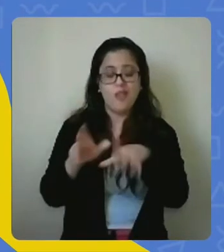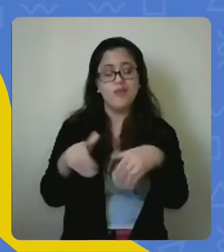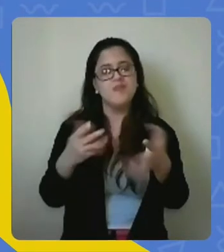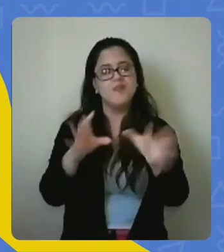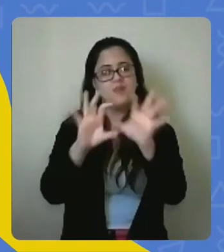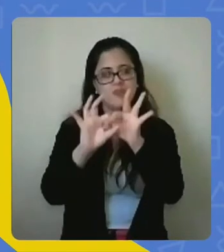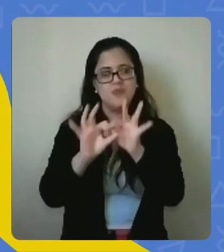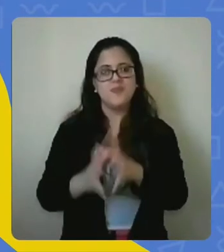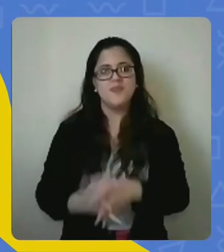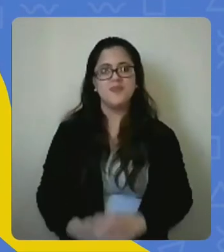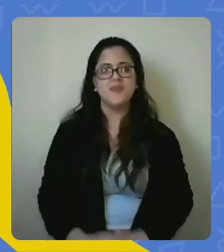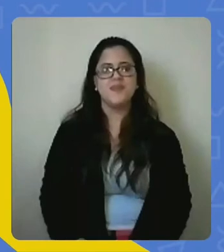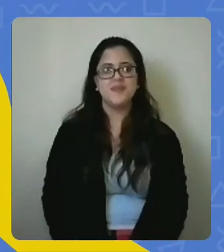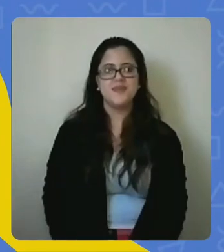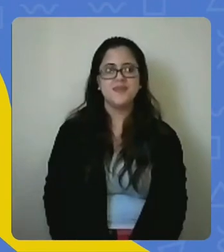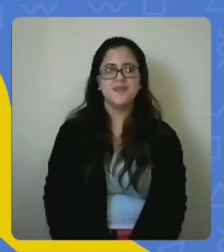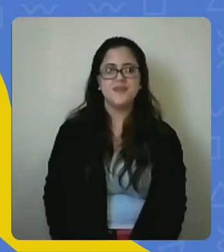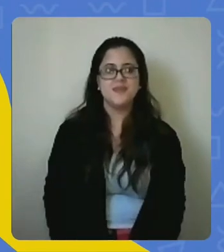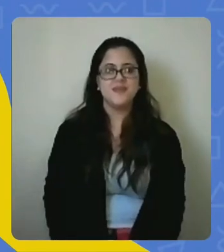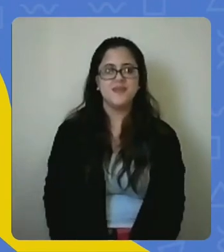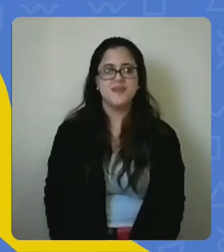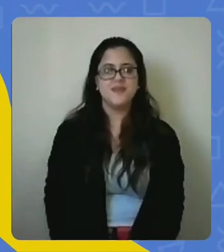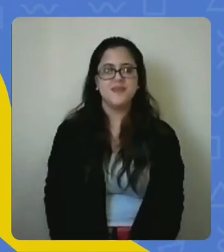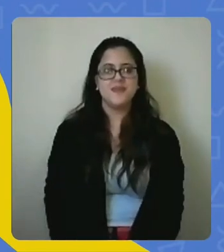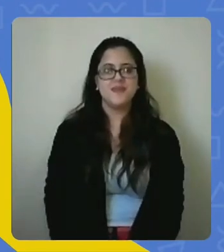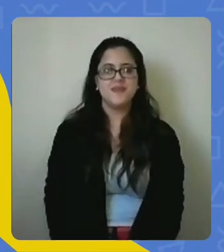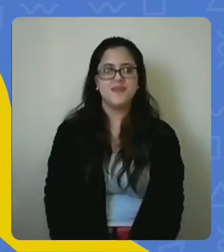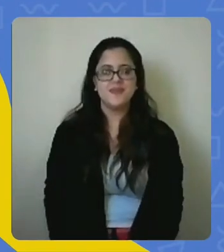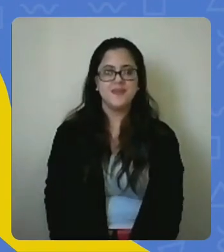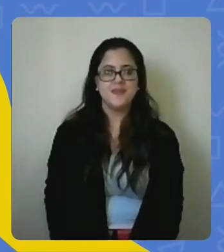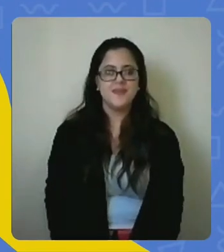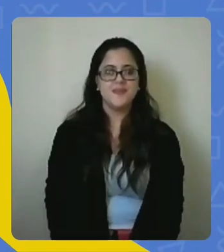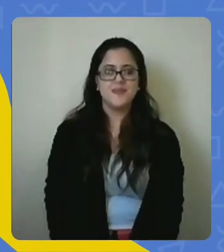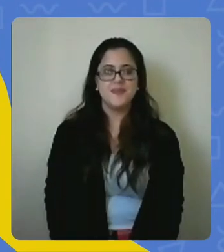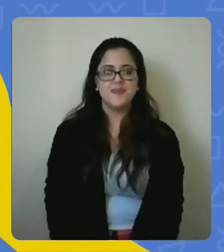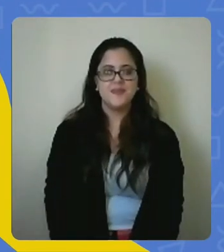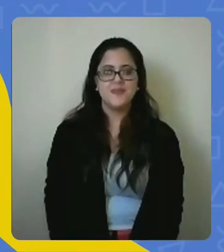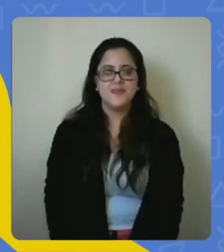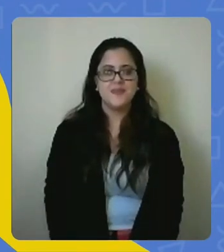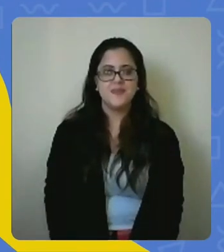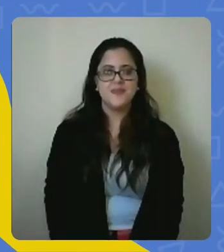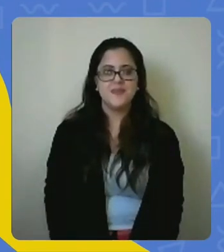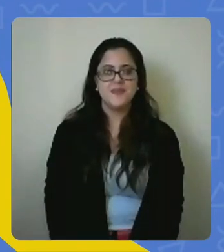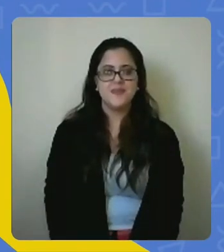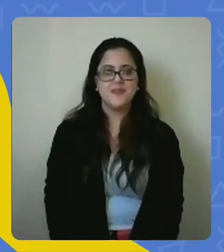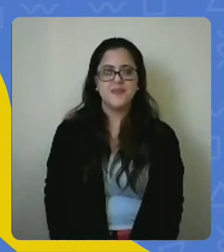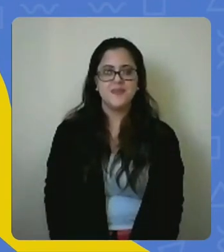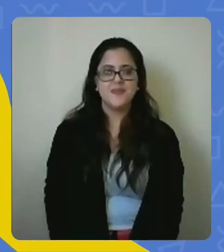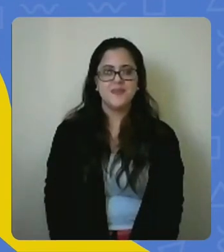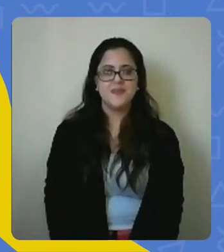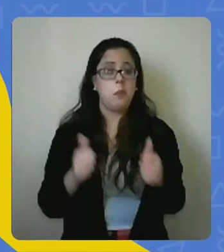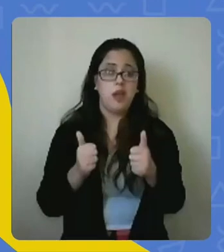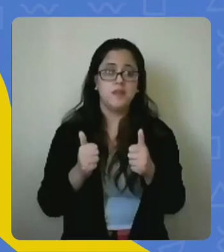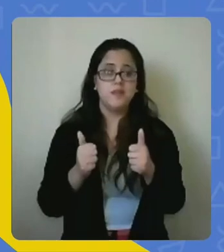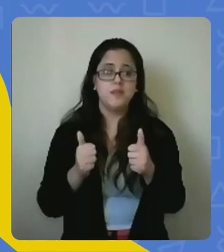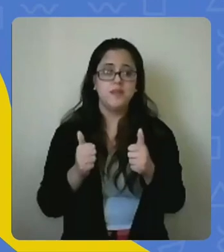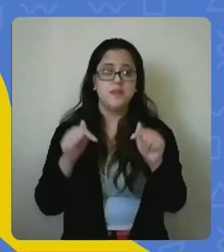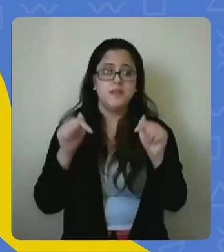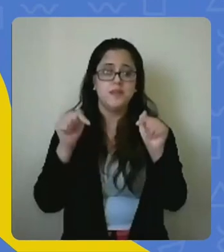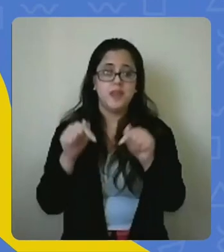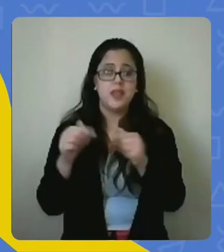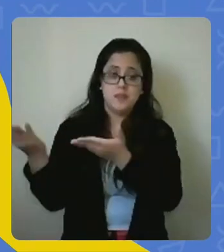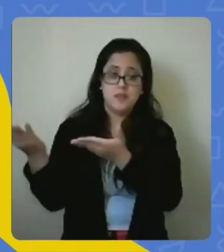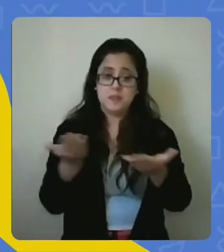Bien. En este. En grande. Bien. Bueno, acá, Bearly, te cedemos la palabra,